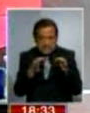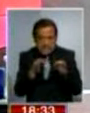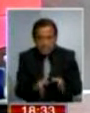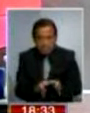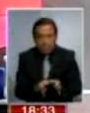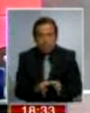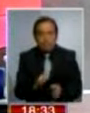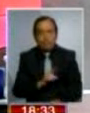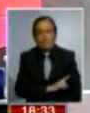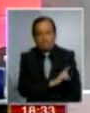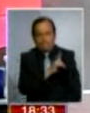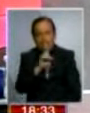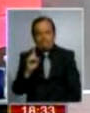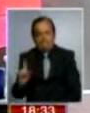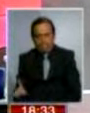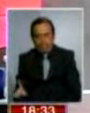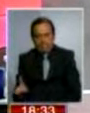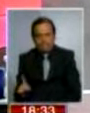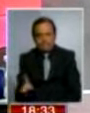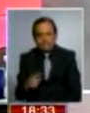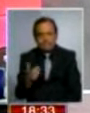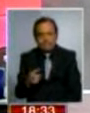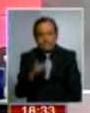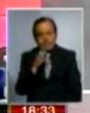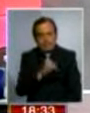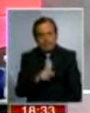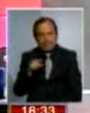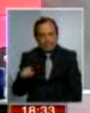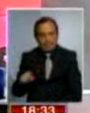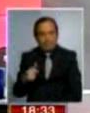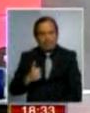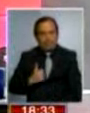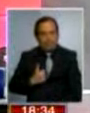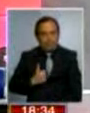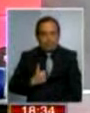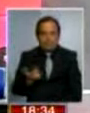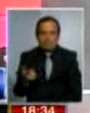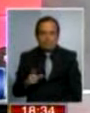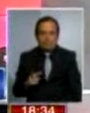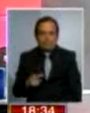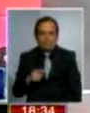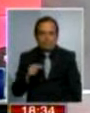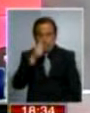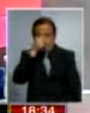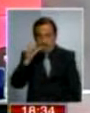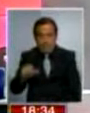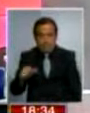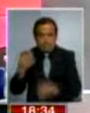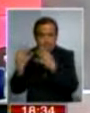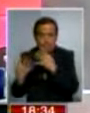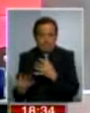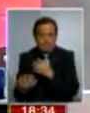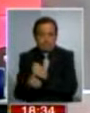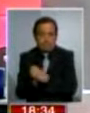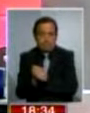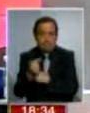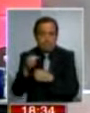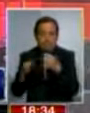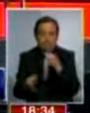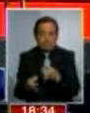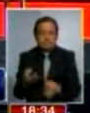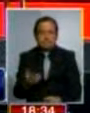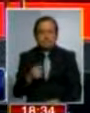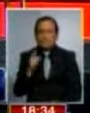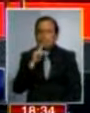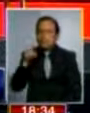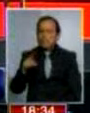esa satisfacción cubierta, puede realmente esta persona volver a cumplir hoy día con su condena, con su orden judicial. Coronel, ¿y qué pasa con la seguridad